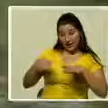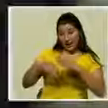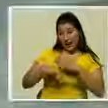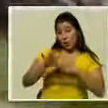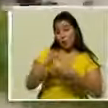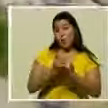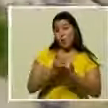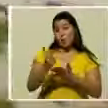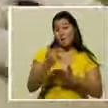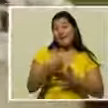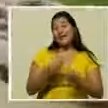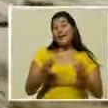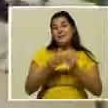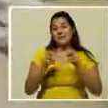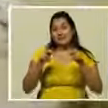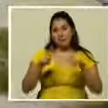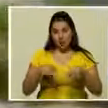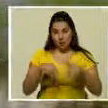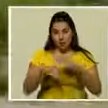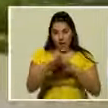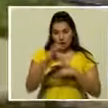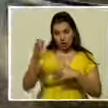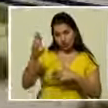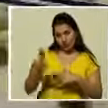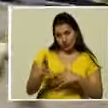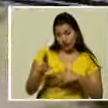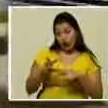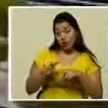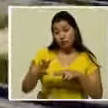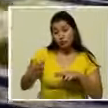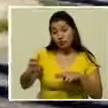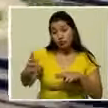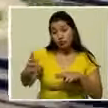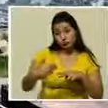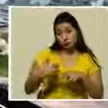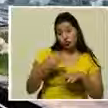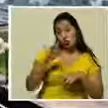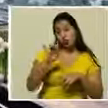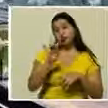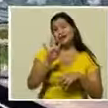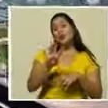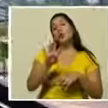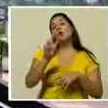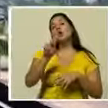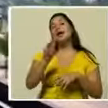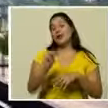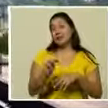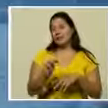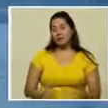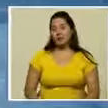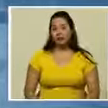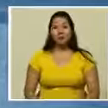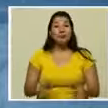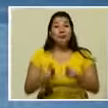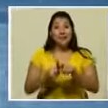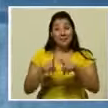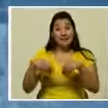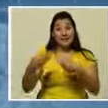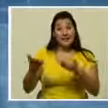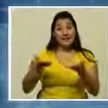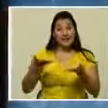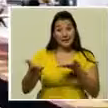provincias más pobladas del país y su trayecto será de doble vía sobre 84 kilómetros en el derecho de vía actual. También brindará servicio